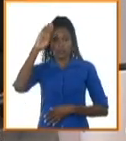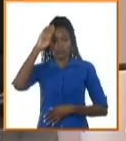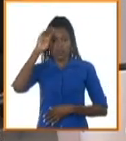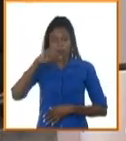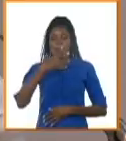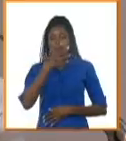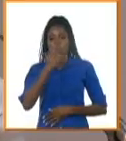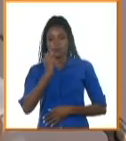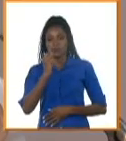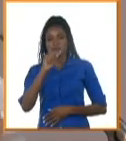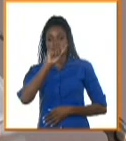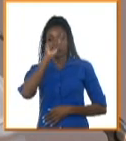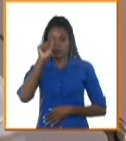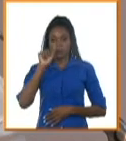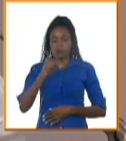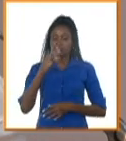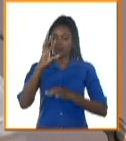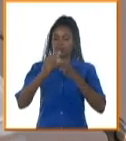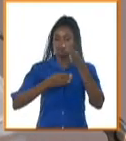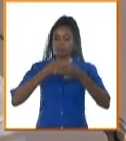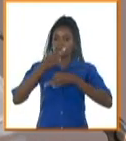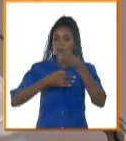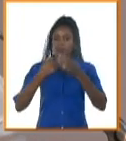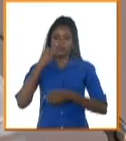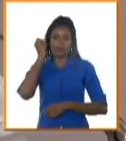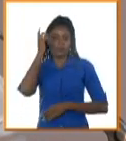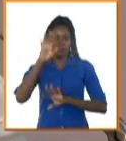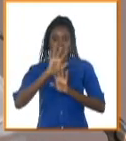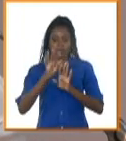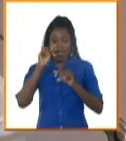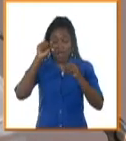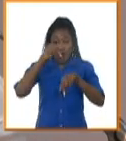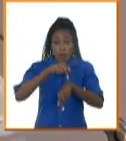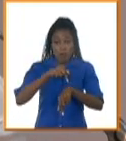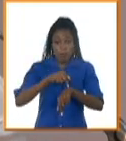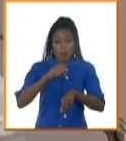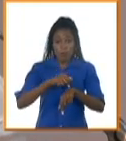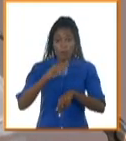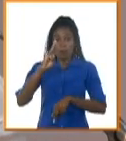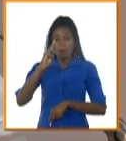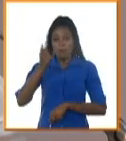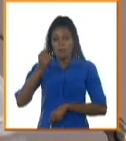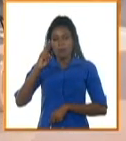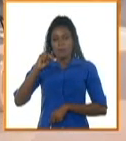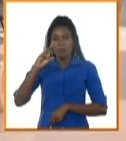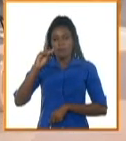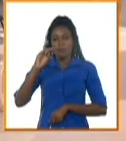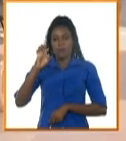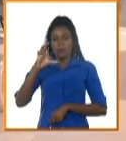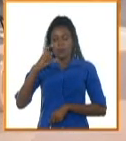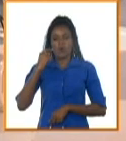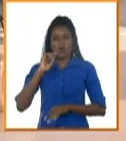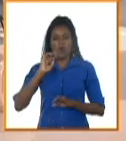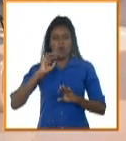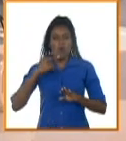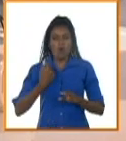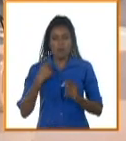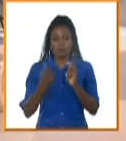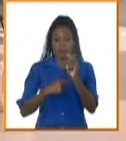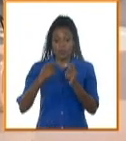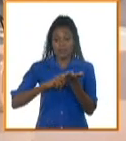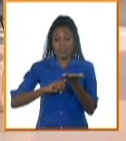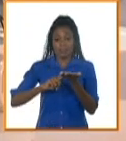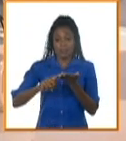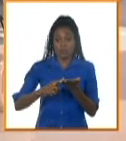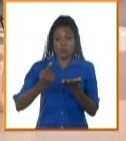me gustaría Alexis pues hablar un poco de la experiencia de lo que está pasando en Cómo han enfrentado cómo está enfrentando esta semana que como